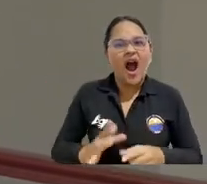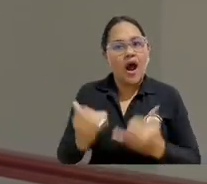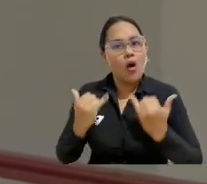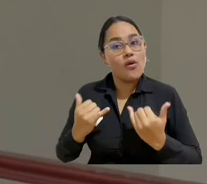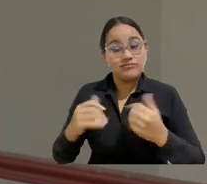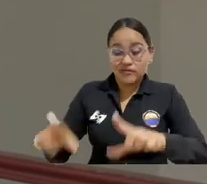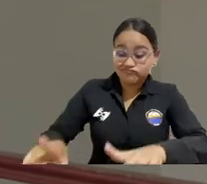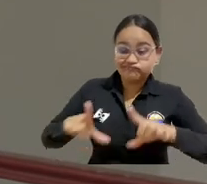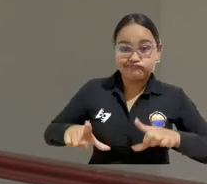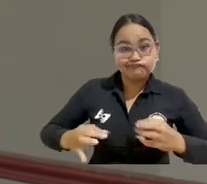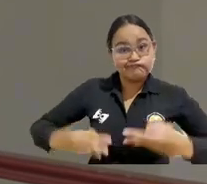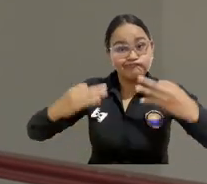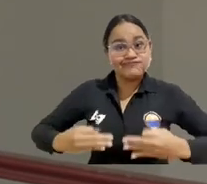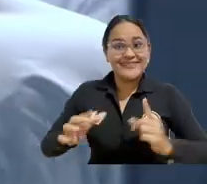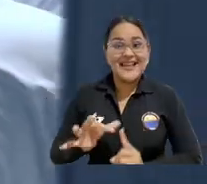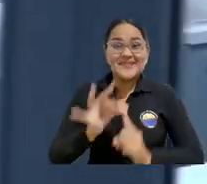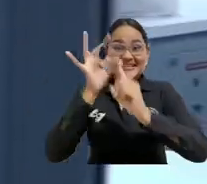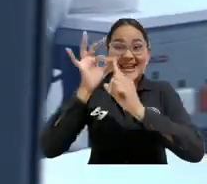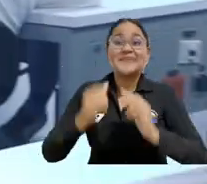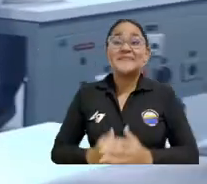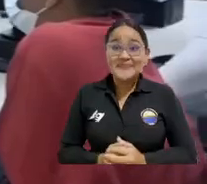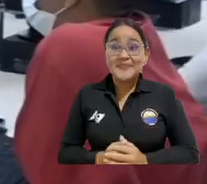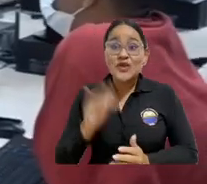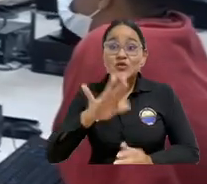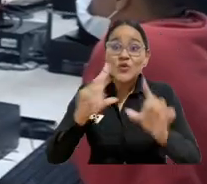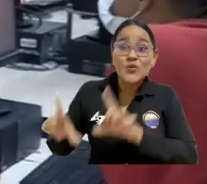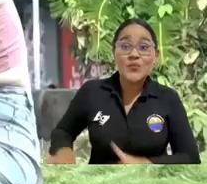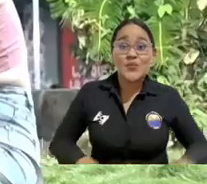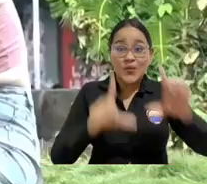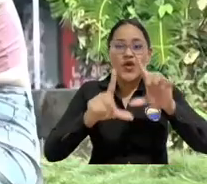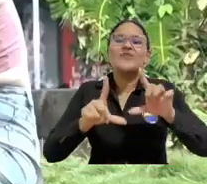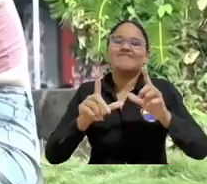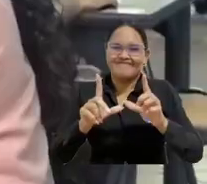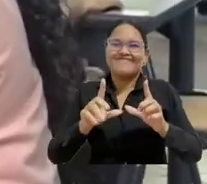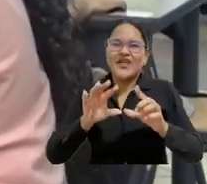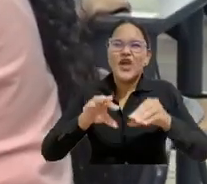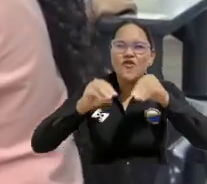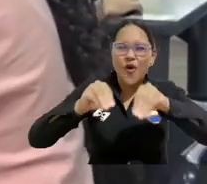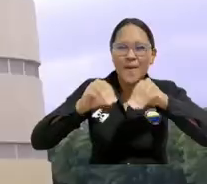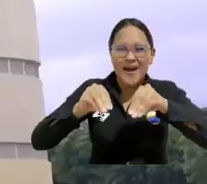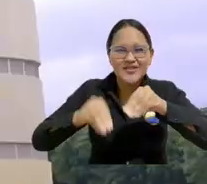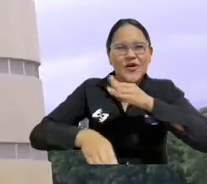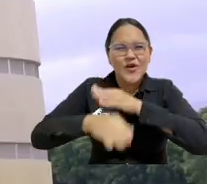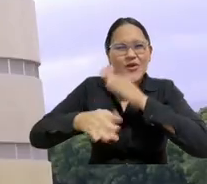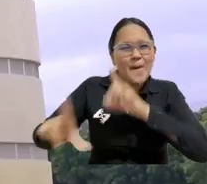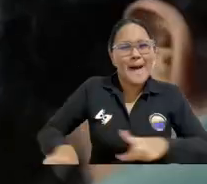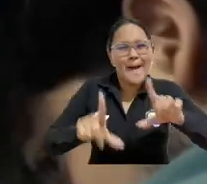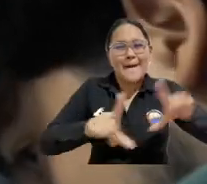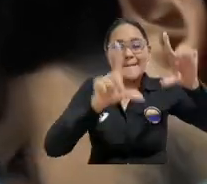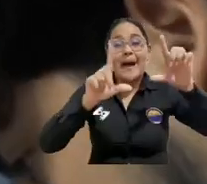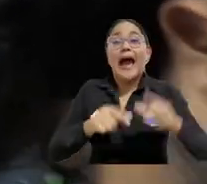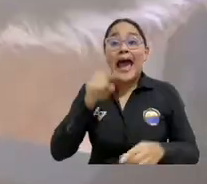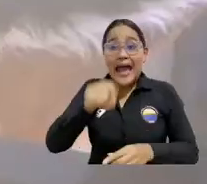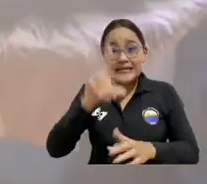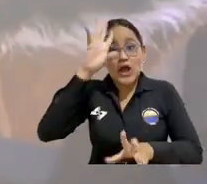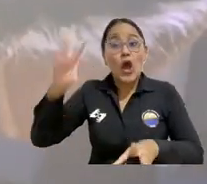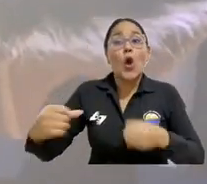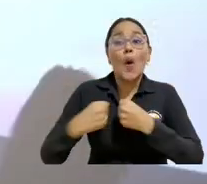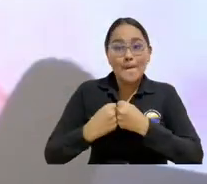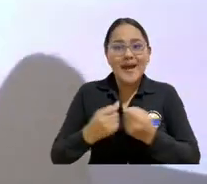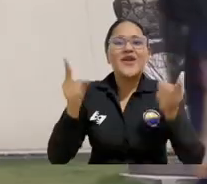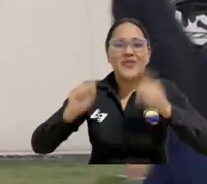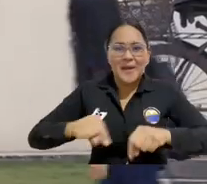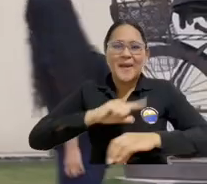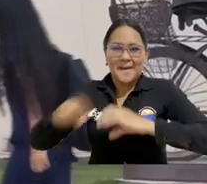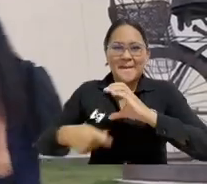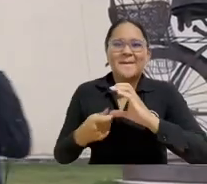optar por un título de especialista el centro de posgrados y formación continua de unimagdalena también materializó convenio específico